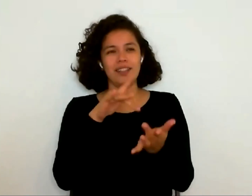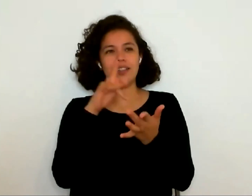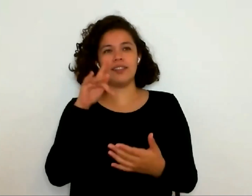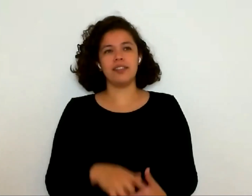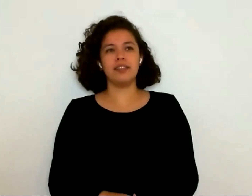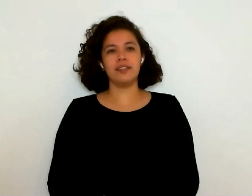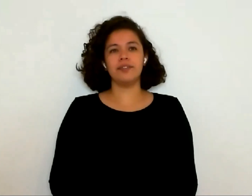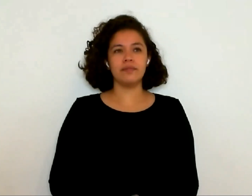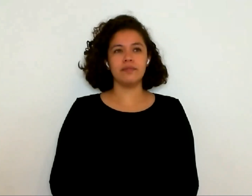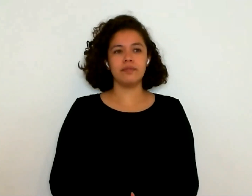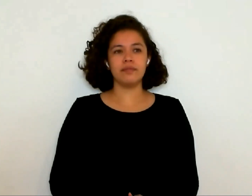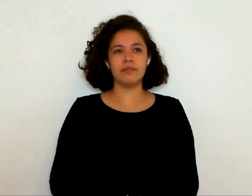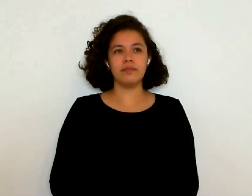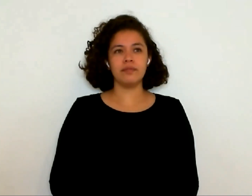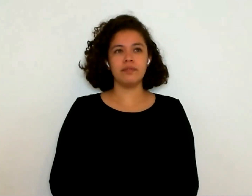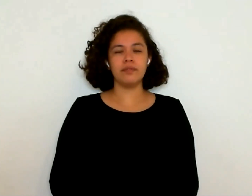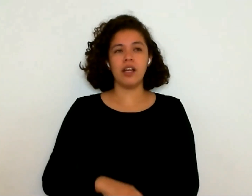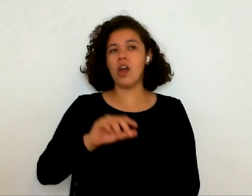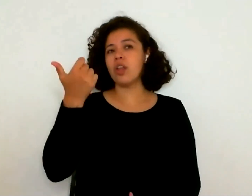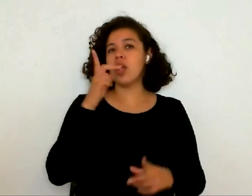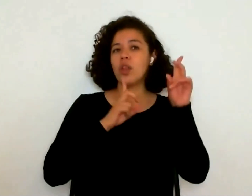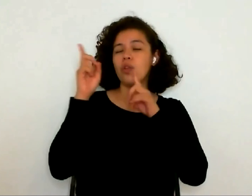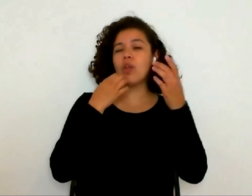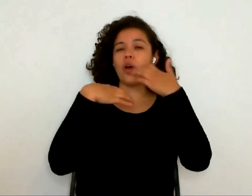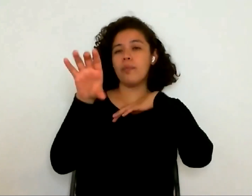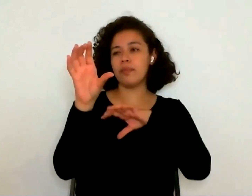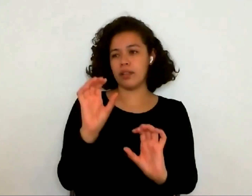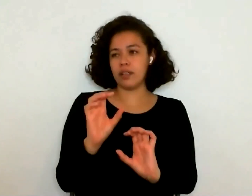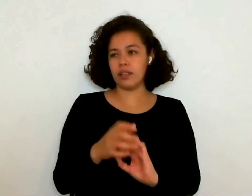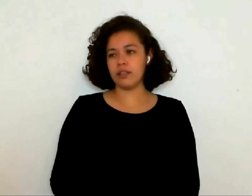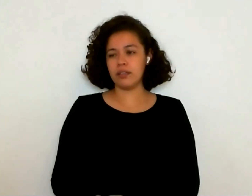¿de qué? ¿Alguna otra duda o comentario?